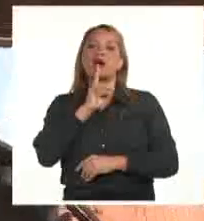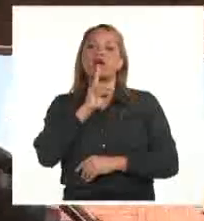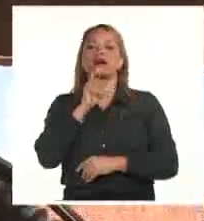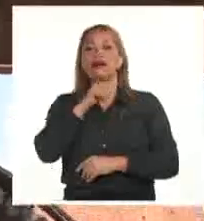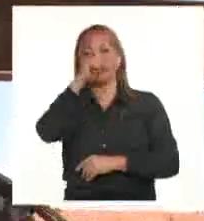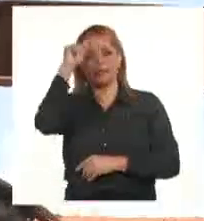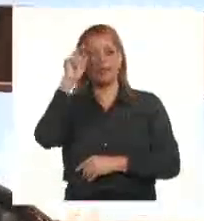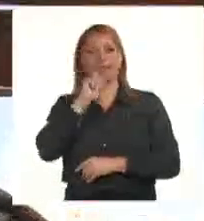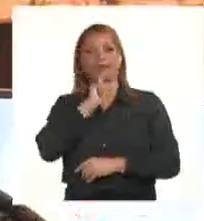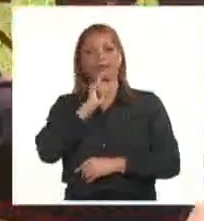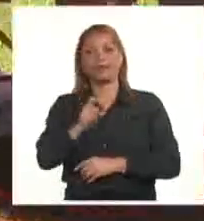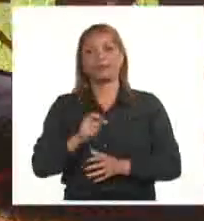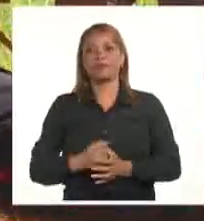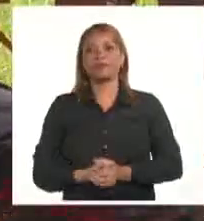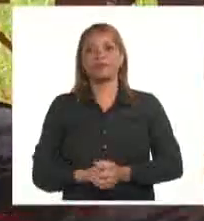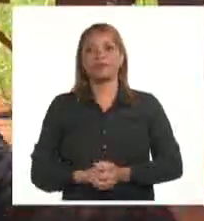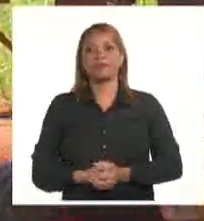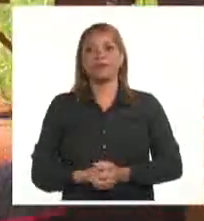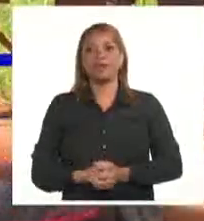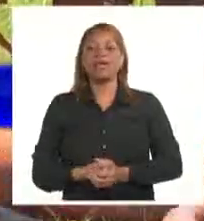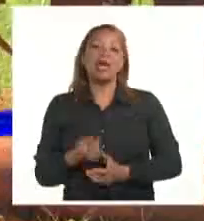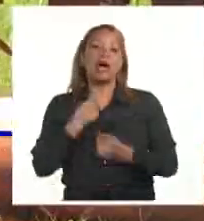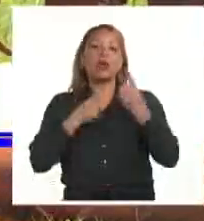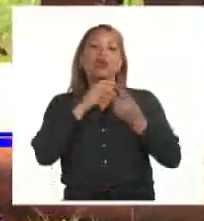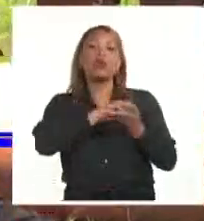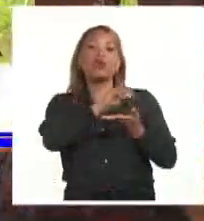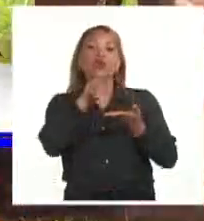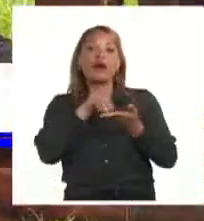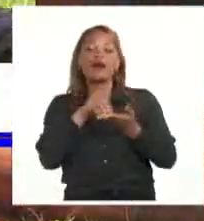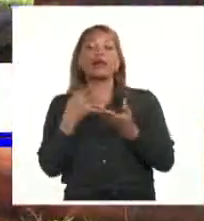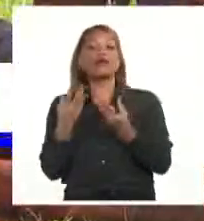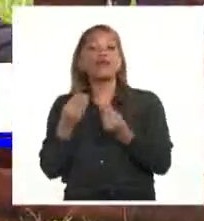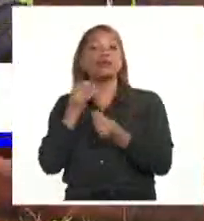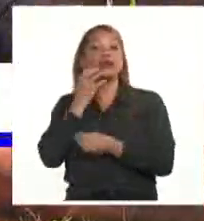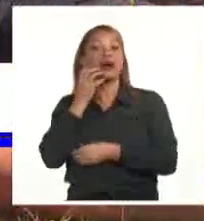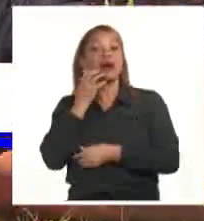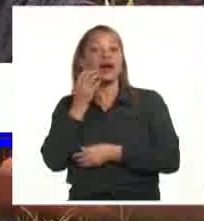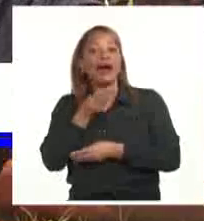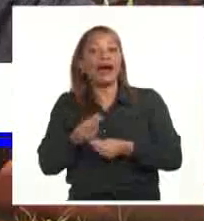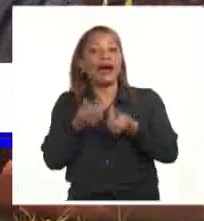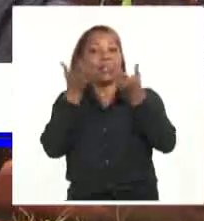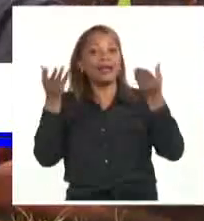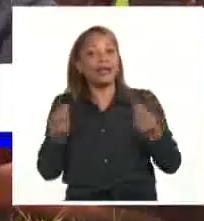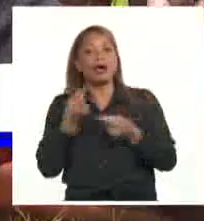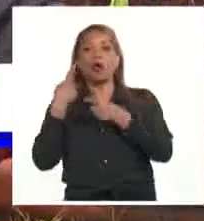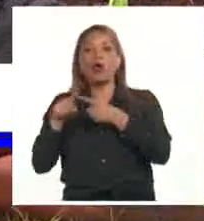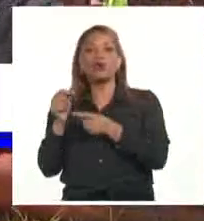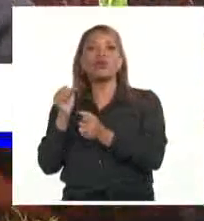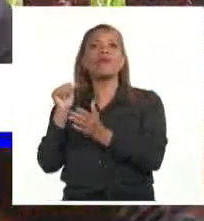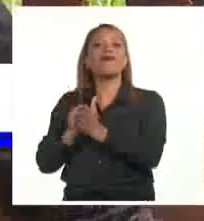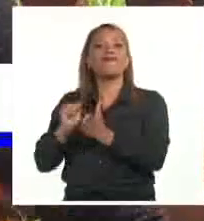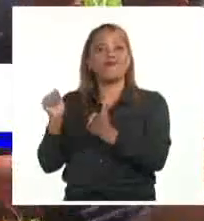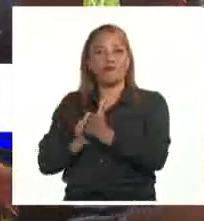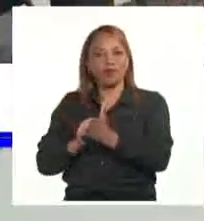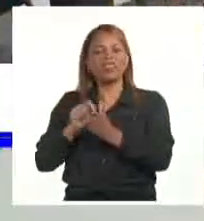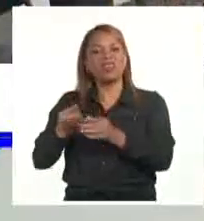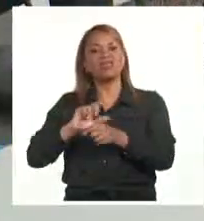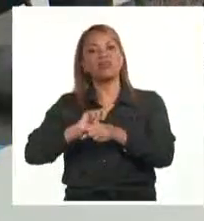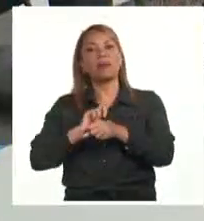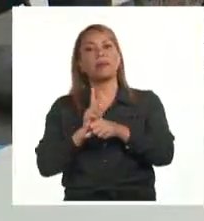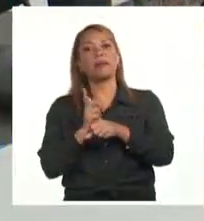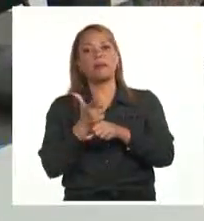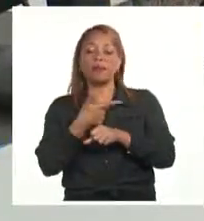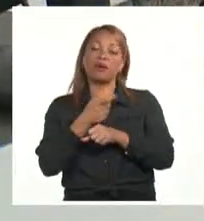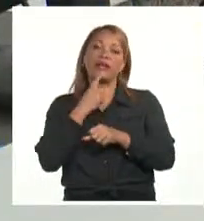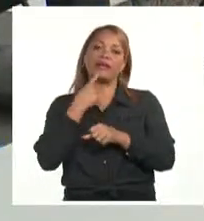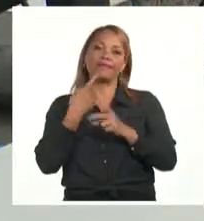terreno también tiene que ver mucho con ella, porque hay lugares de mucha arcilla y otros lugares un poco más rocosos, que son los que más se demora la perforación.